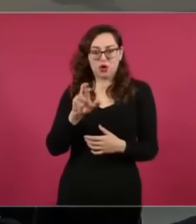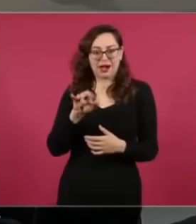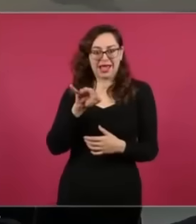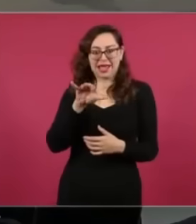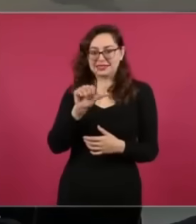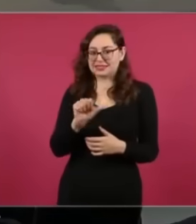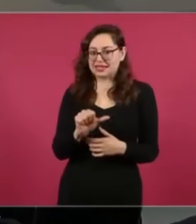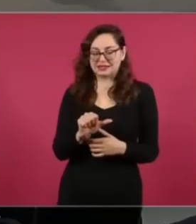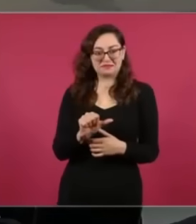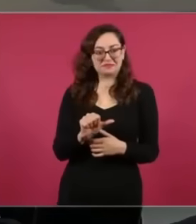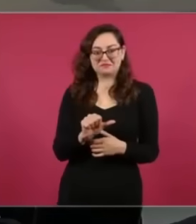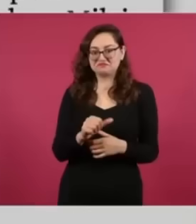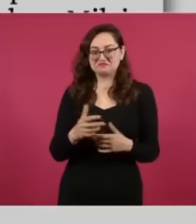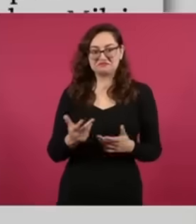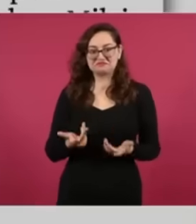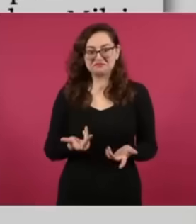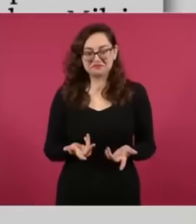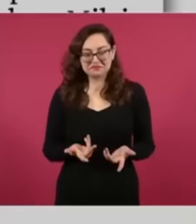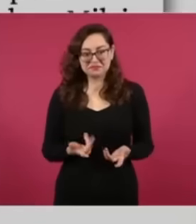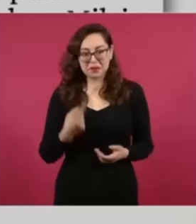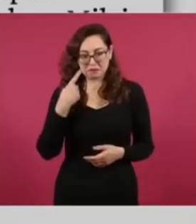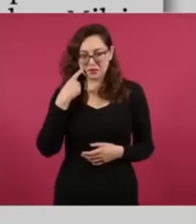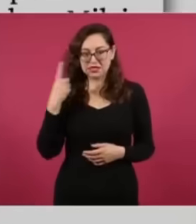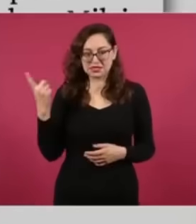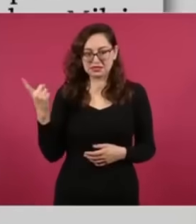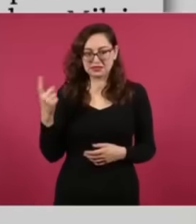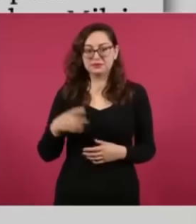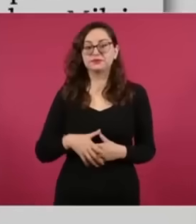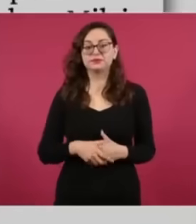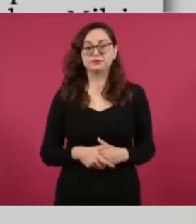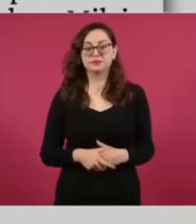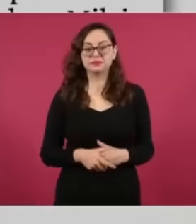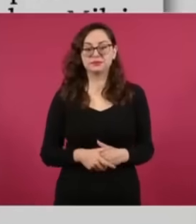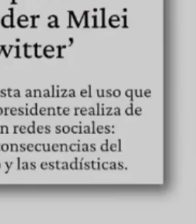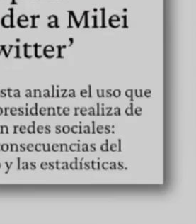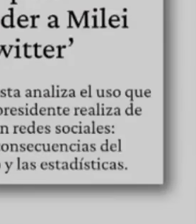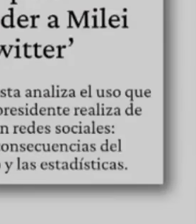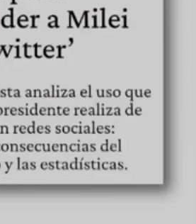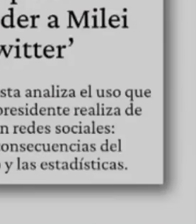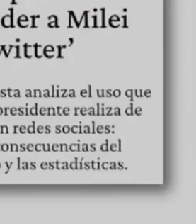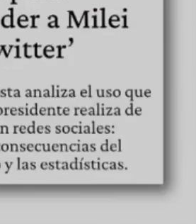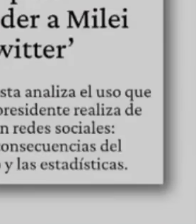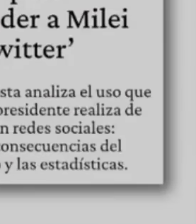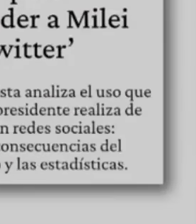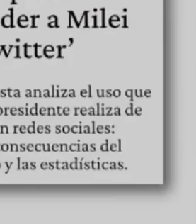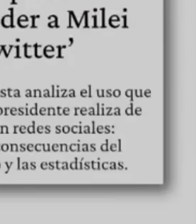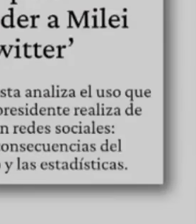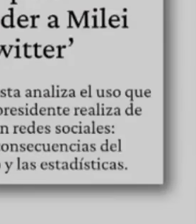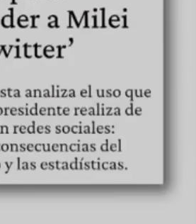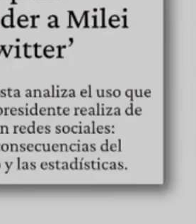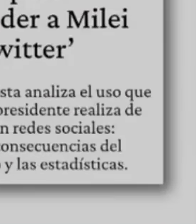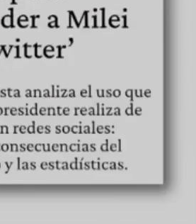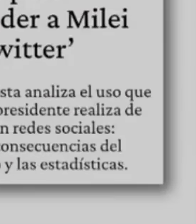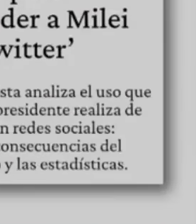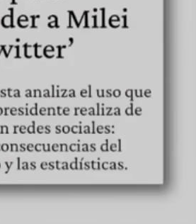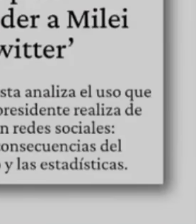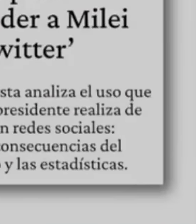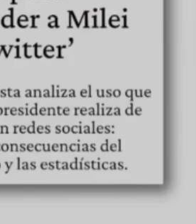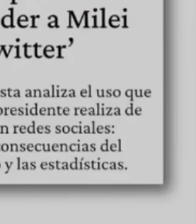cancelan cuentas de discursos democráticos o de cuentas que se dedican a